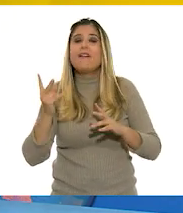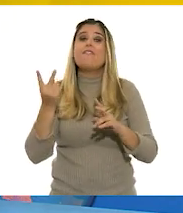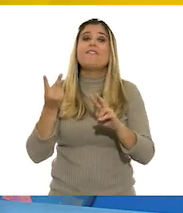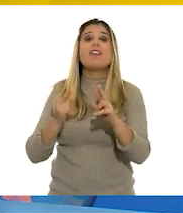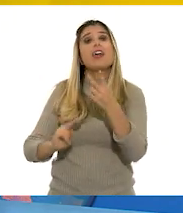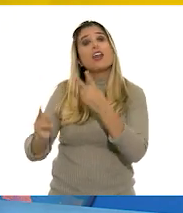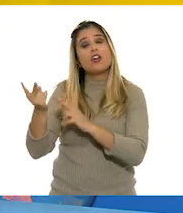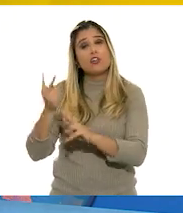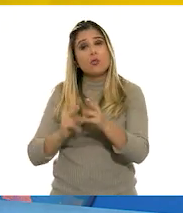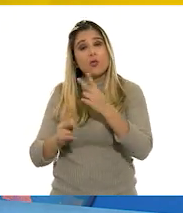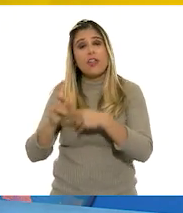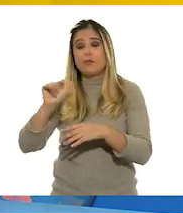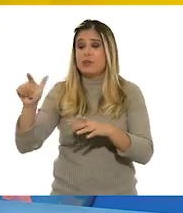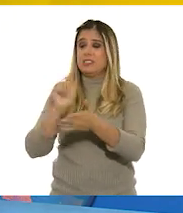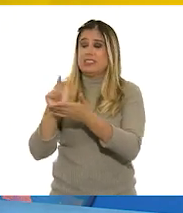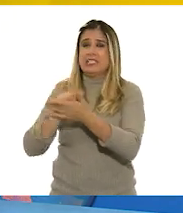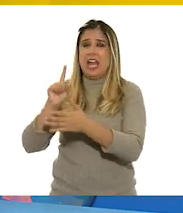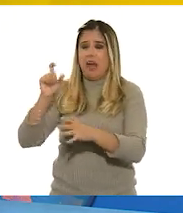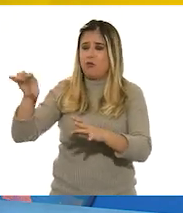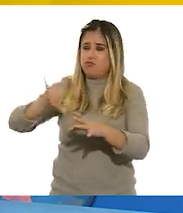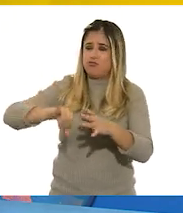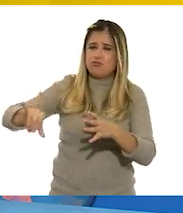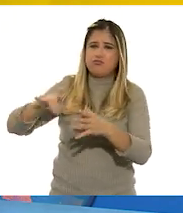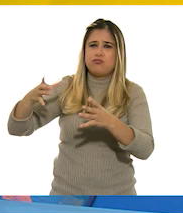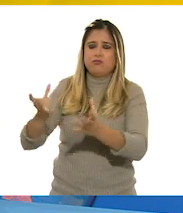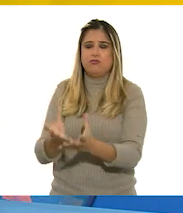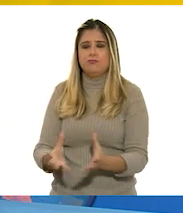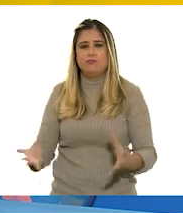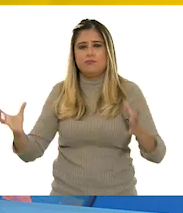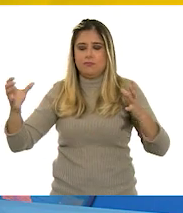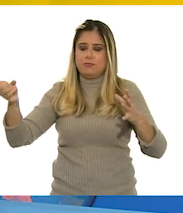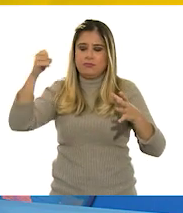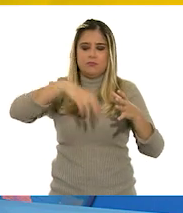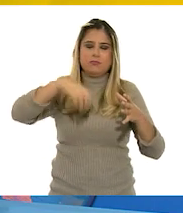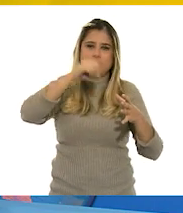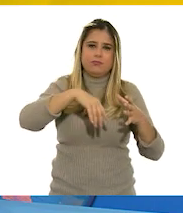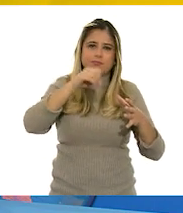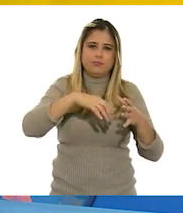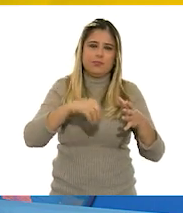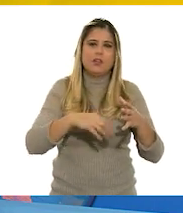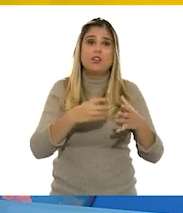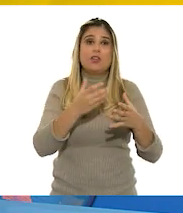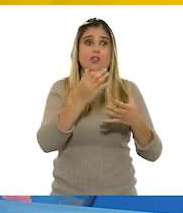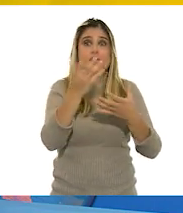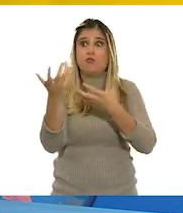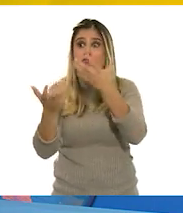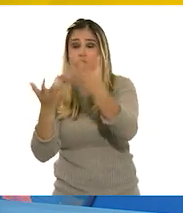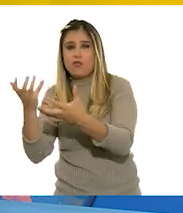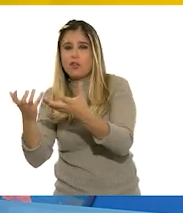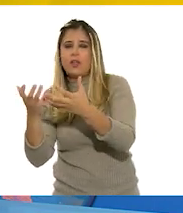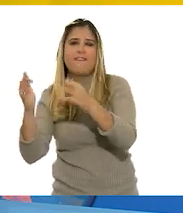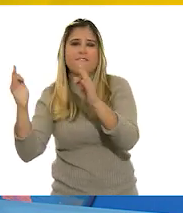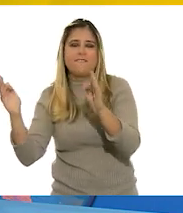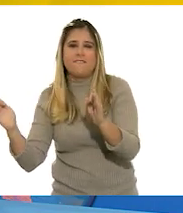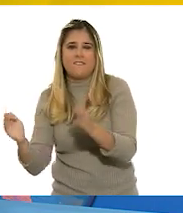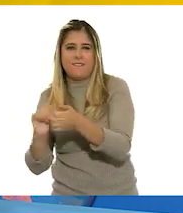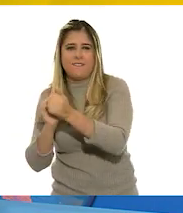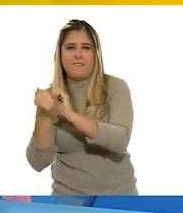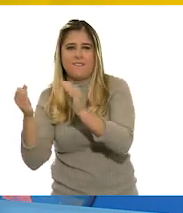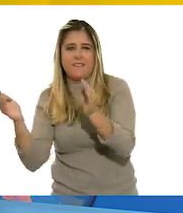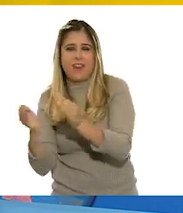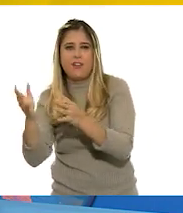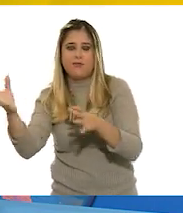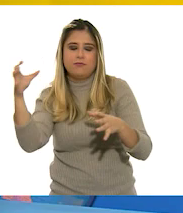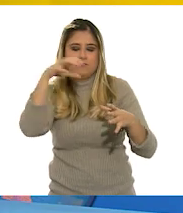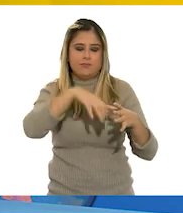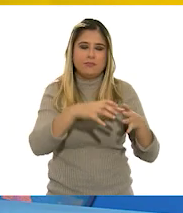verduras, bueno, después de desinfectarlas, las coloco en un recipiente y si las cuezo, pues espero a que se enfríen y ya luego, en ambos